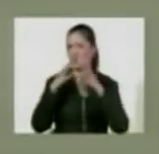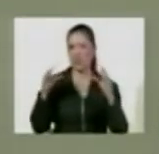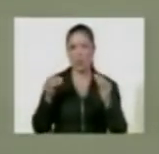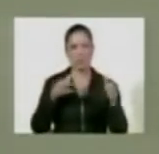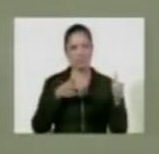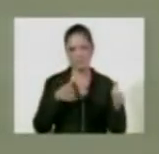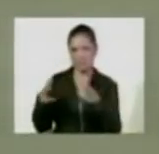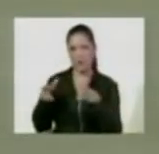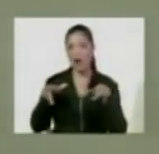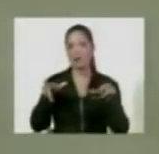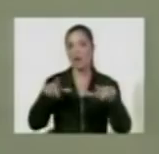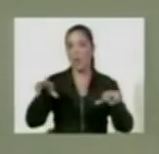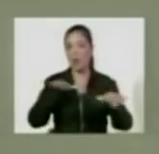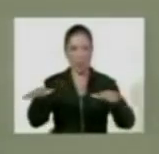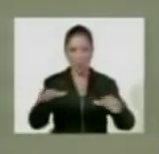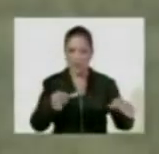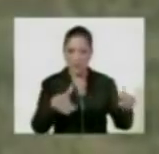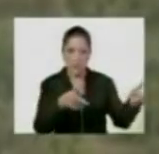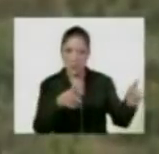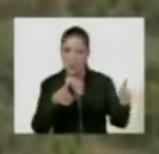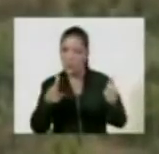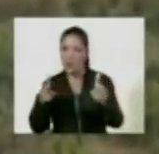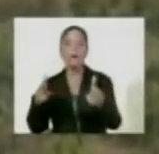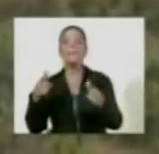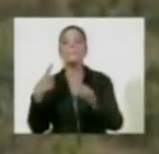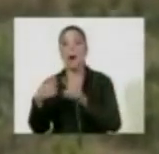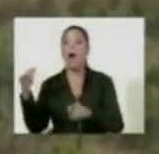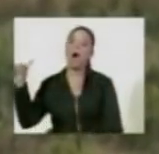PAO, apoyado por la aviación